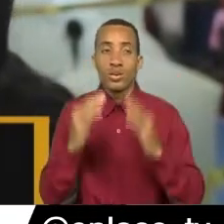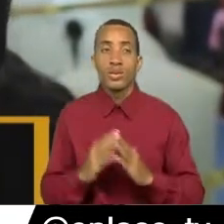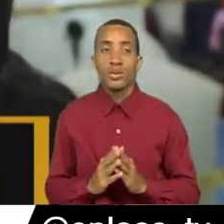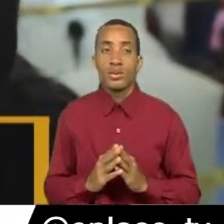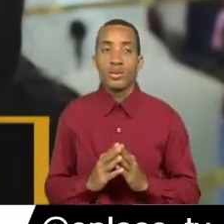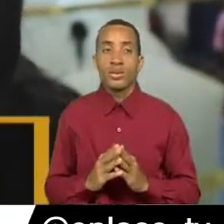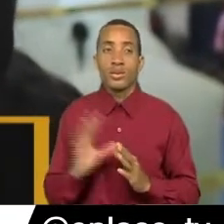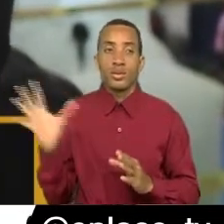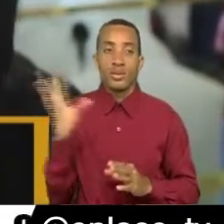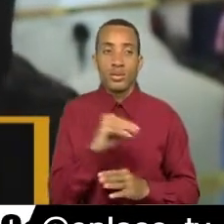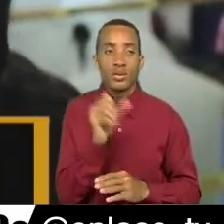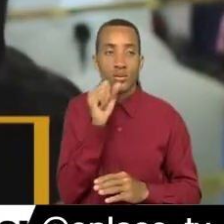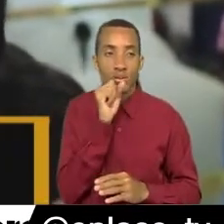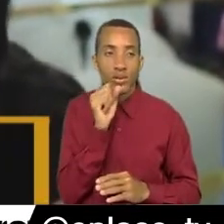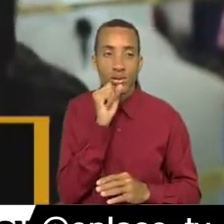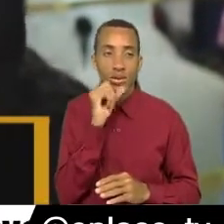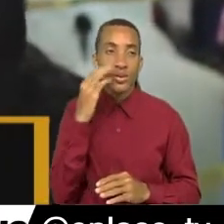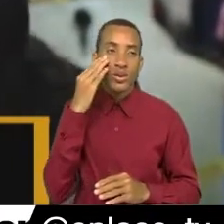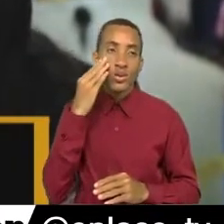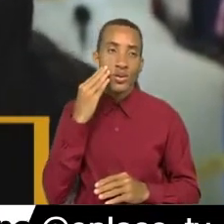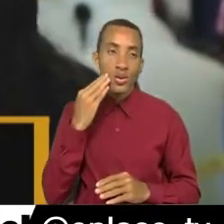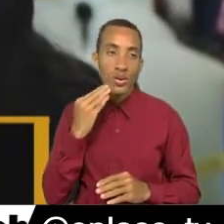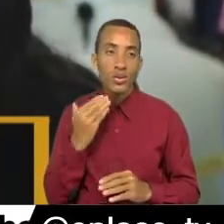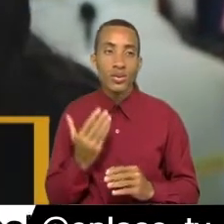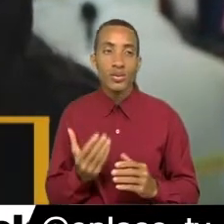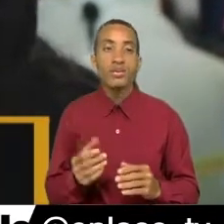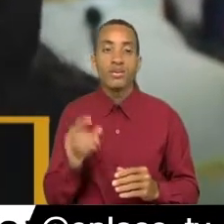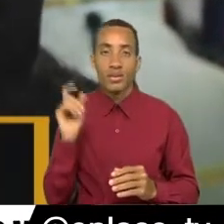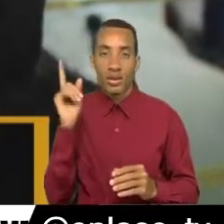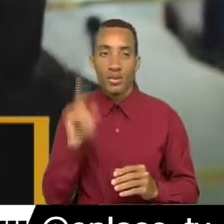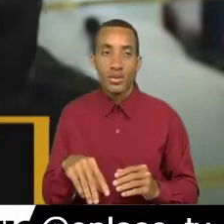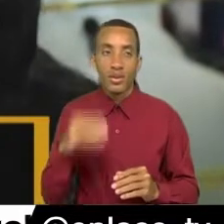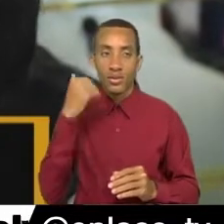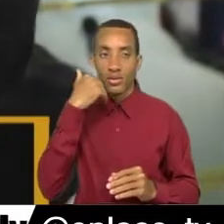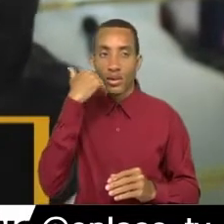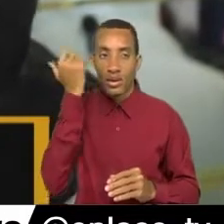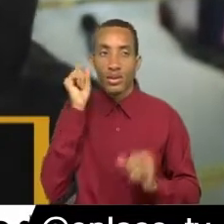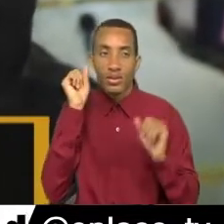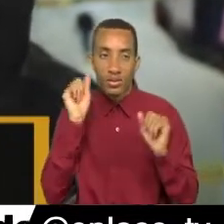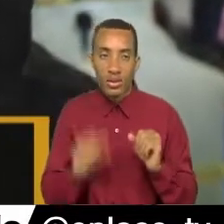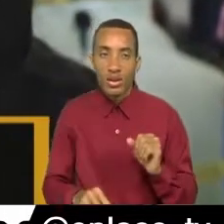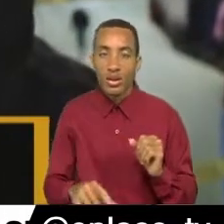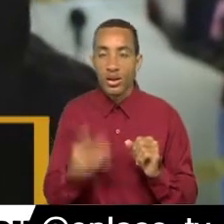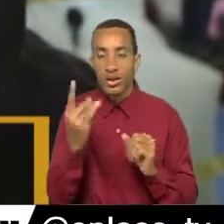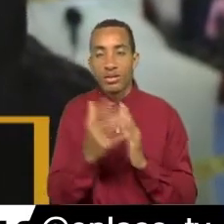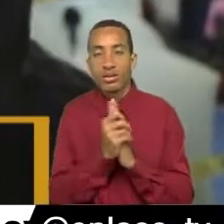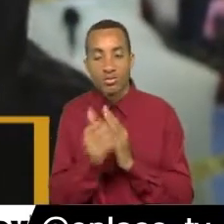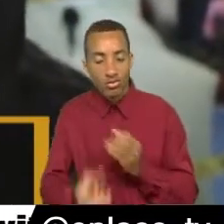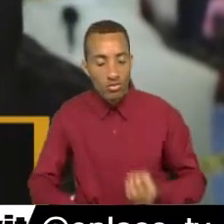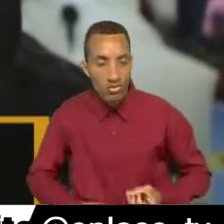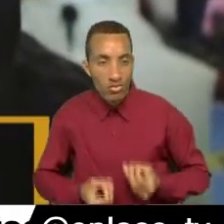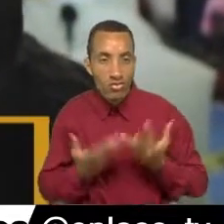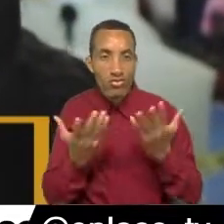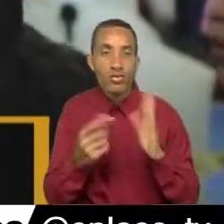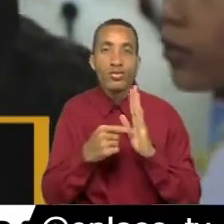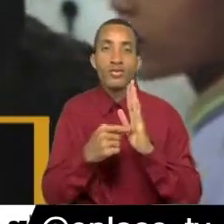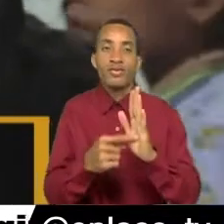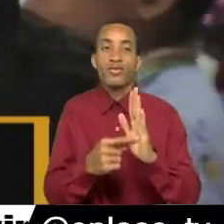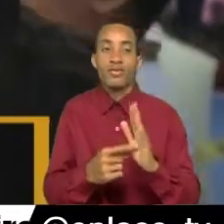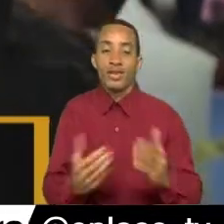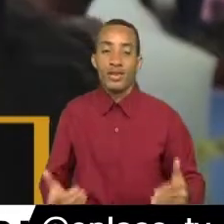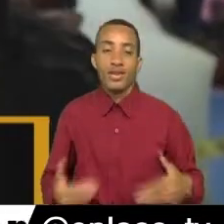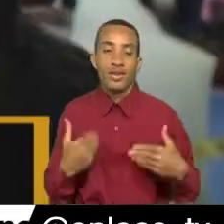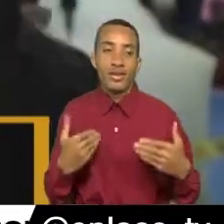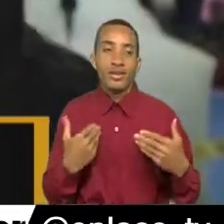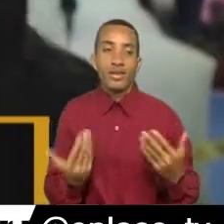a los barranqueños jóvenes y también a los adultos para que expresen su talento y pues de esa forma disfrutar la música, porque esa es